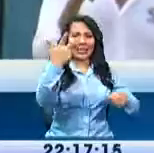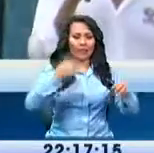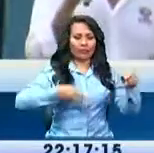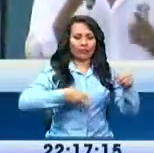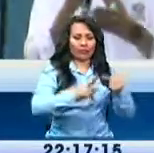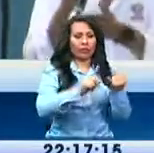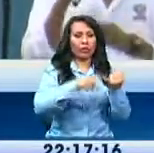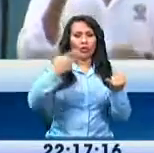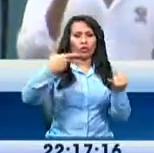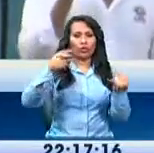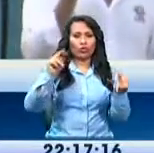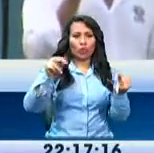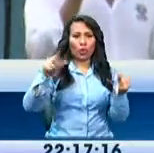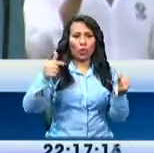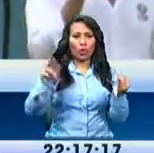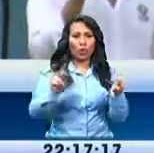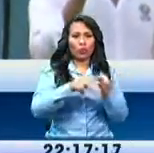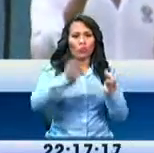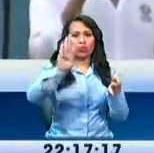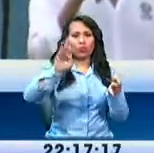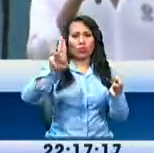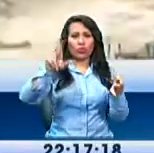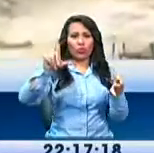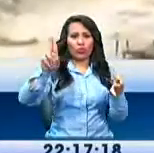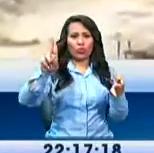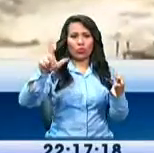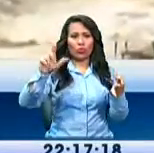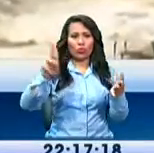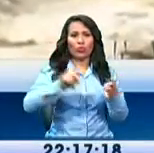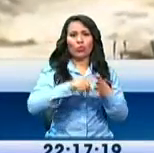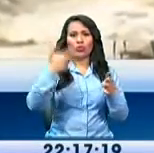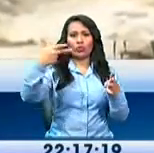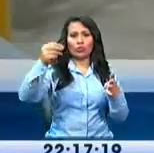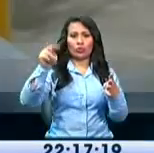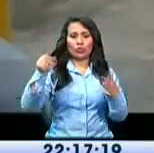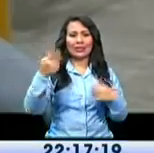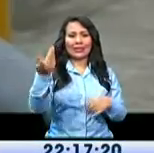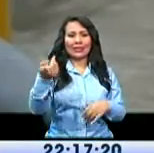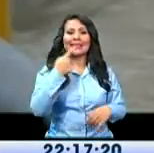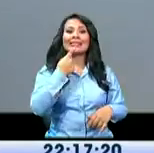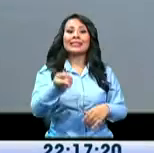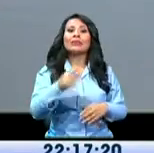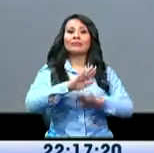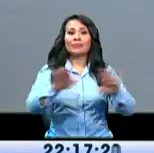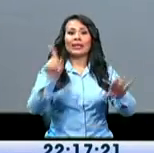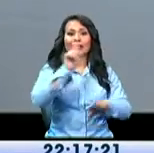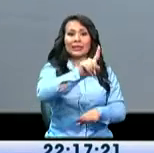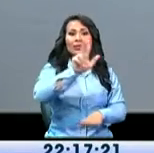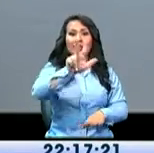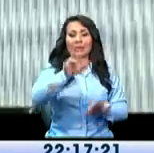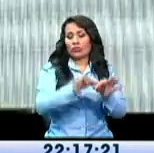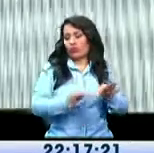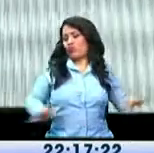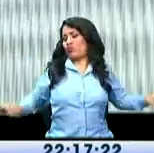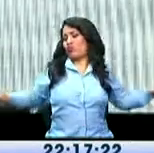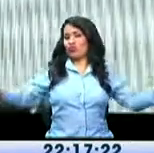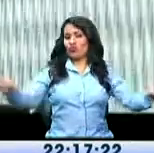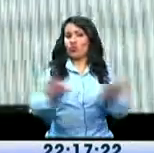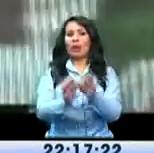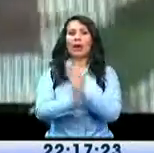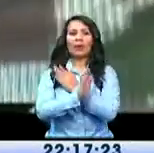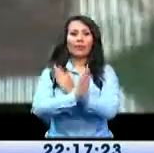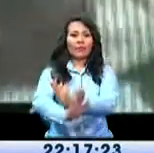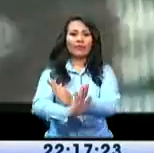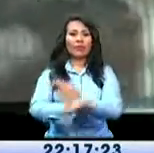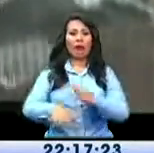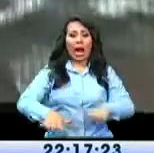Burugulo y El Chorro. Esta obra almacenaría 113 millones de metros cúbicos, protegiéndola de inundación